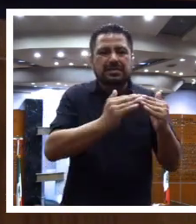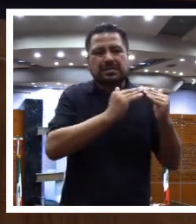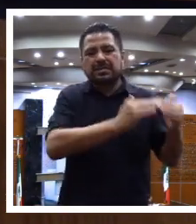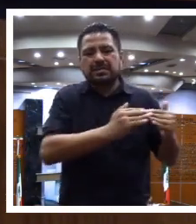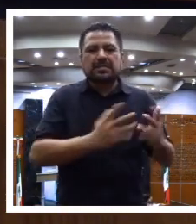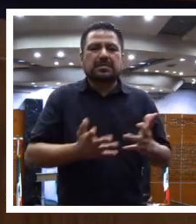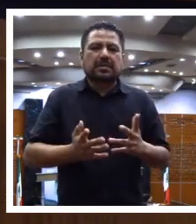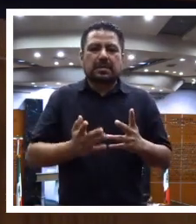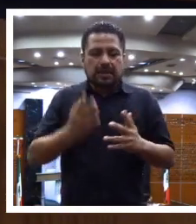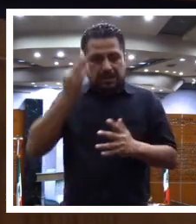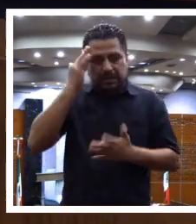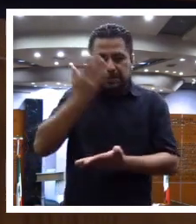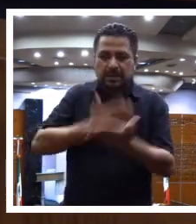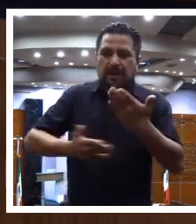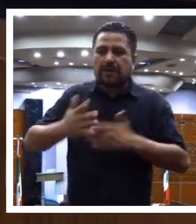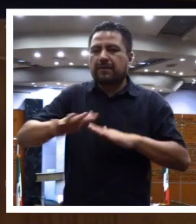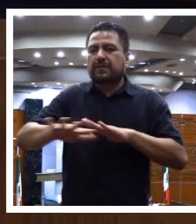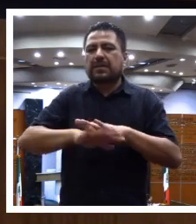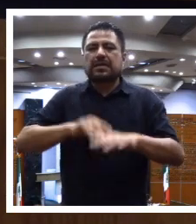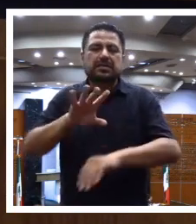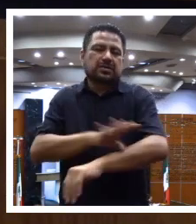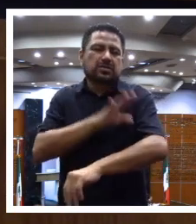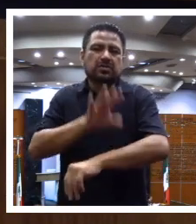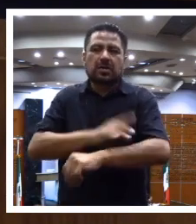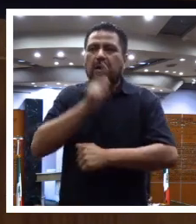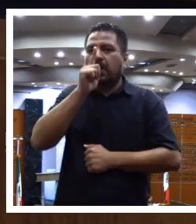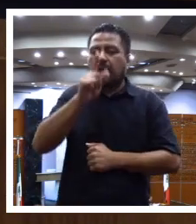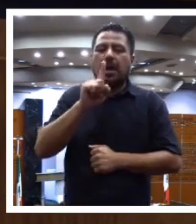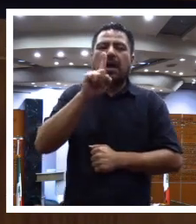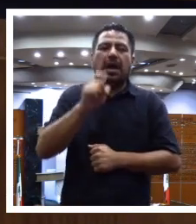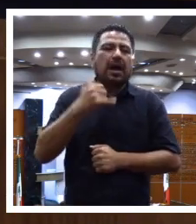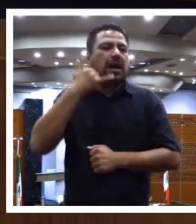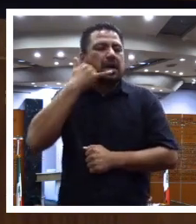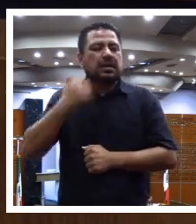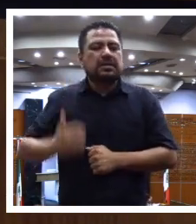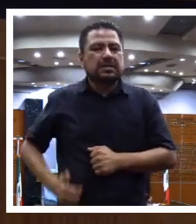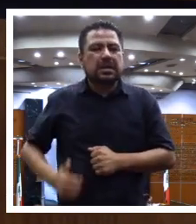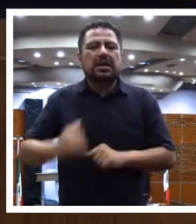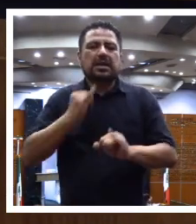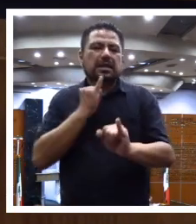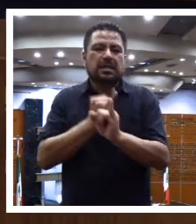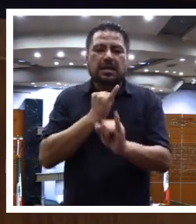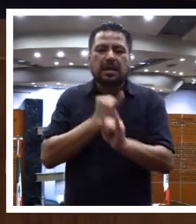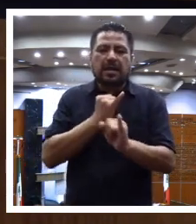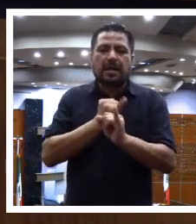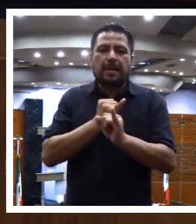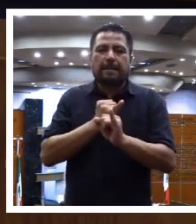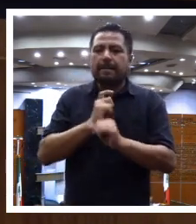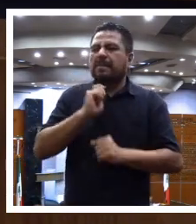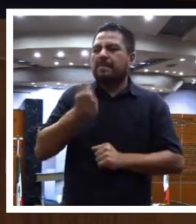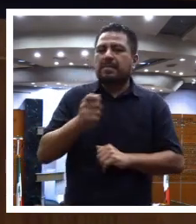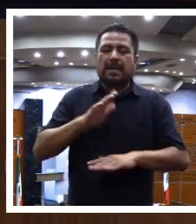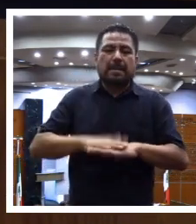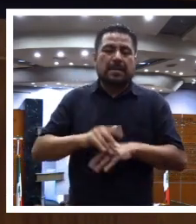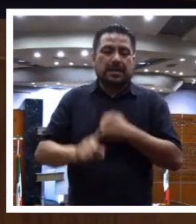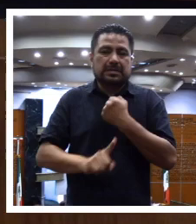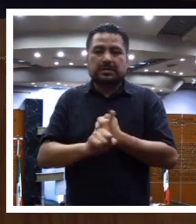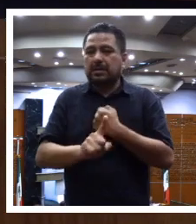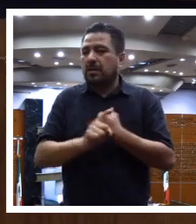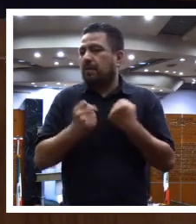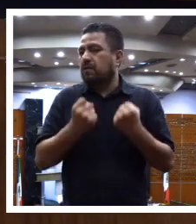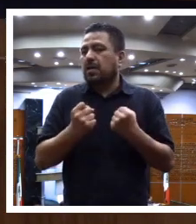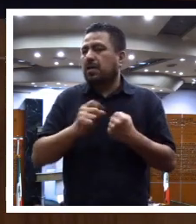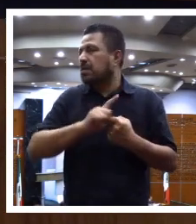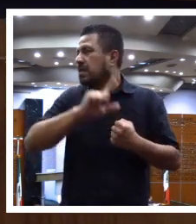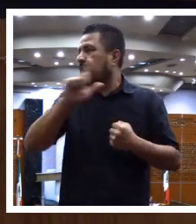inmuebles. Los servicios básicos de energía eléctrica, agua potable, telefonía celular e internet fueron severamente afectados, lo que